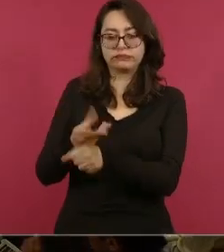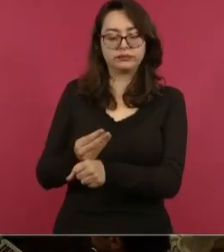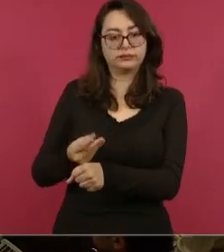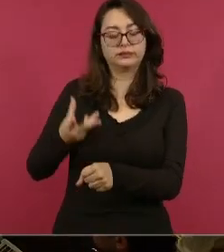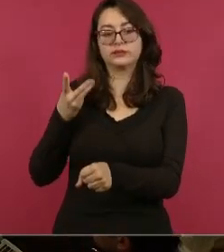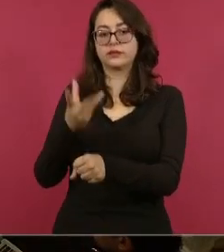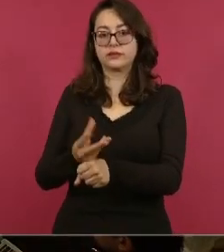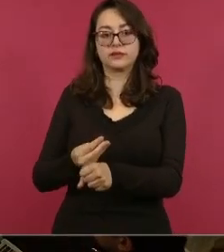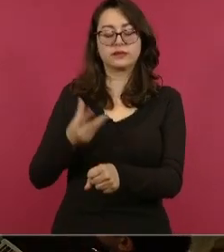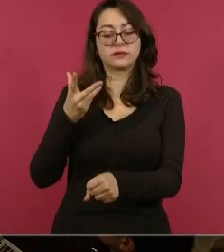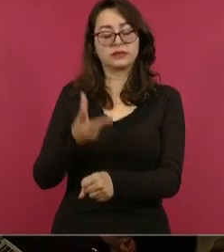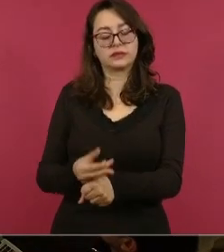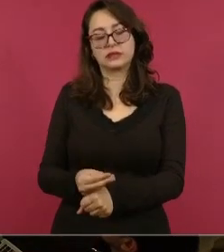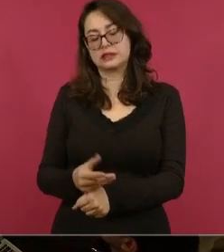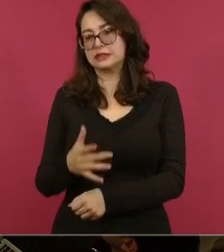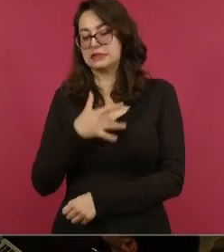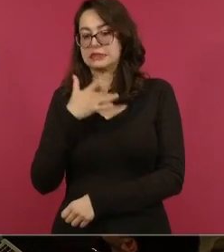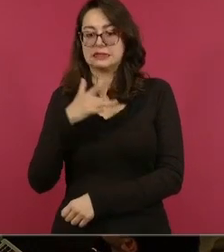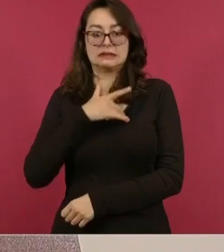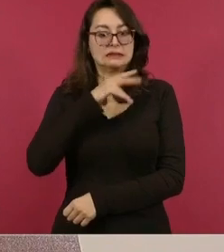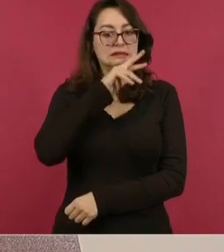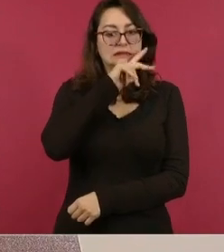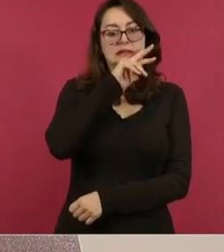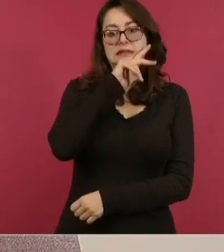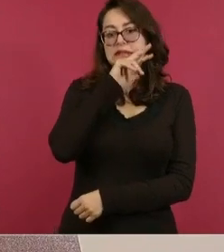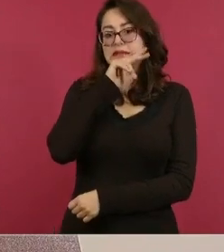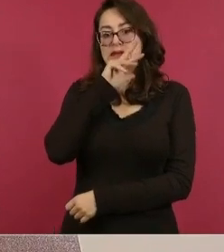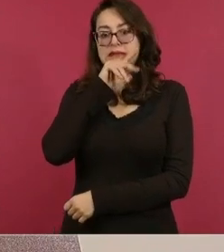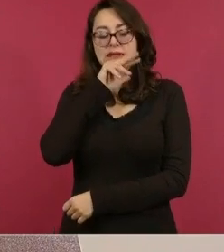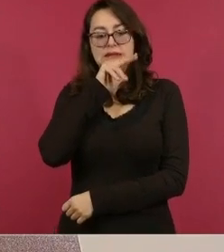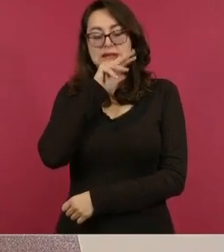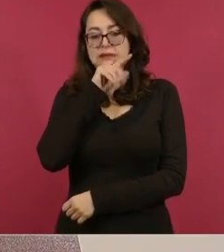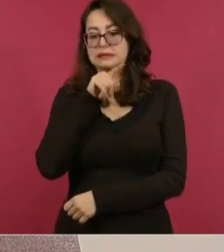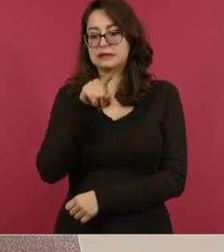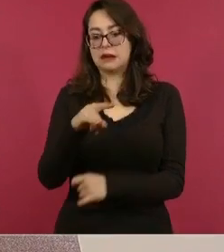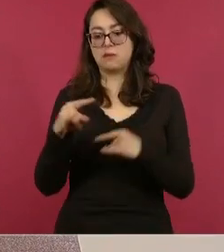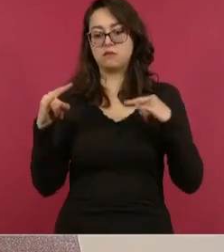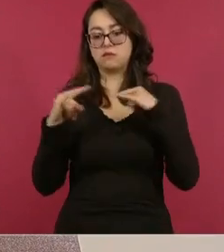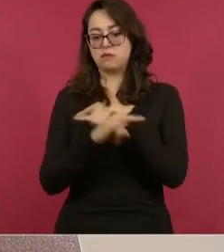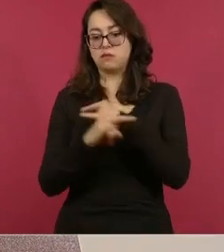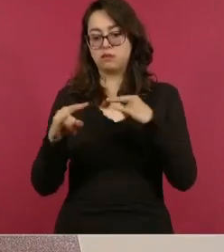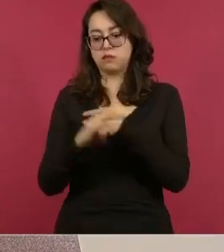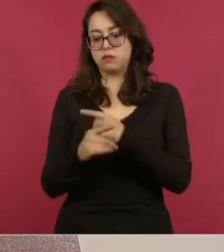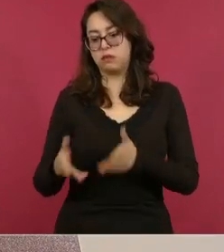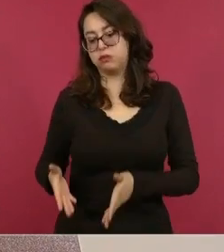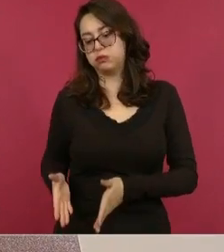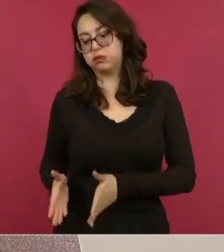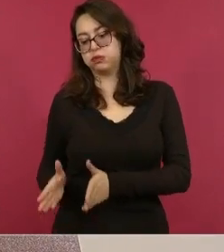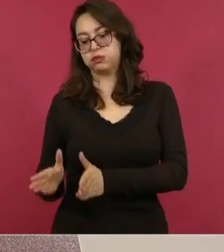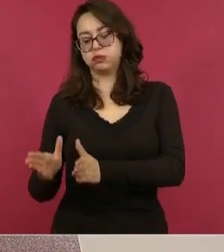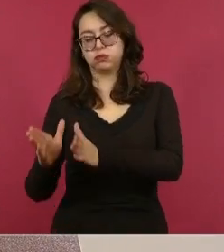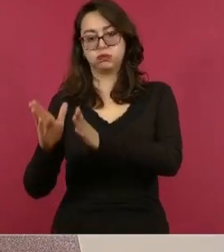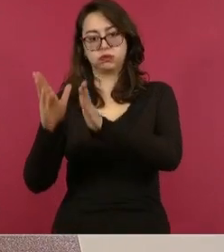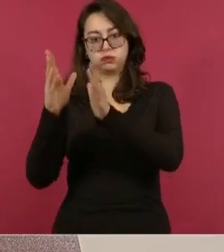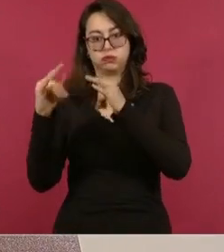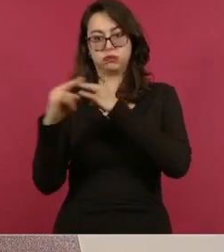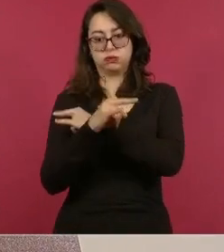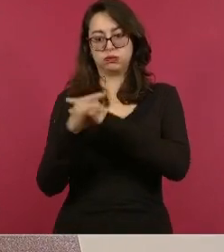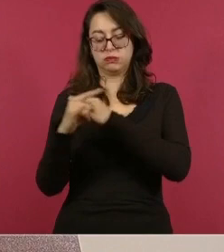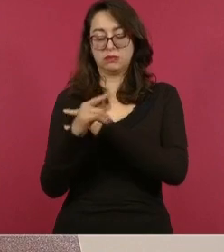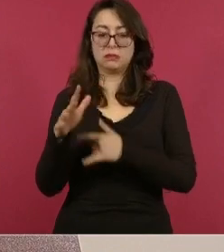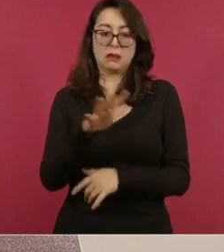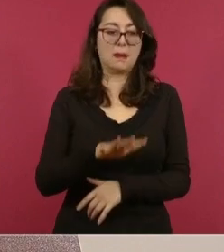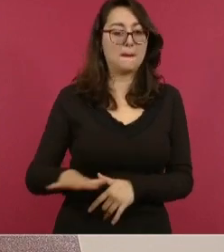mayor es la carretera de la Costa Grande y la